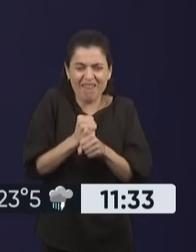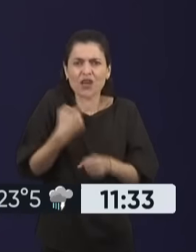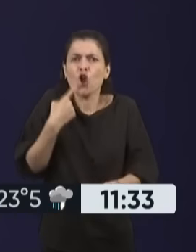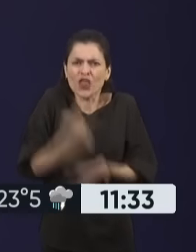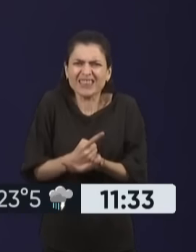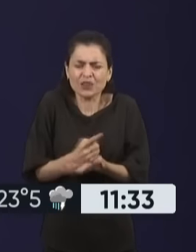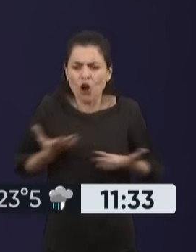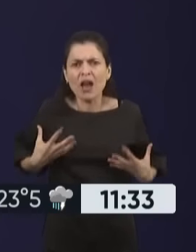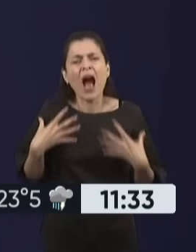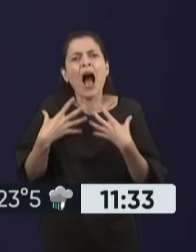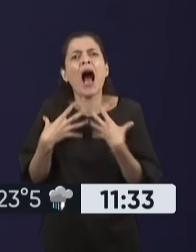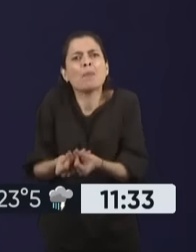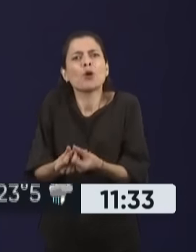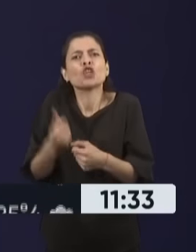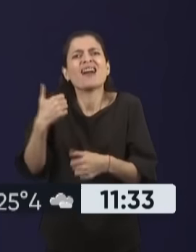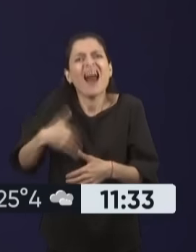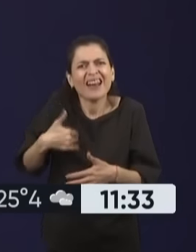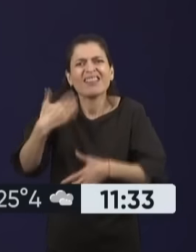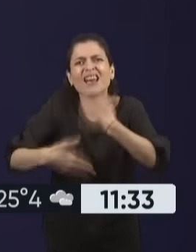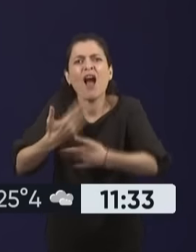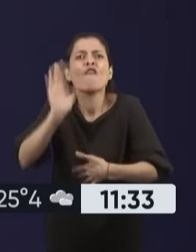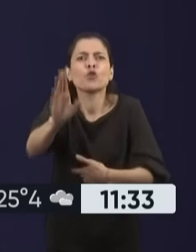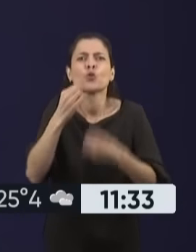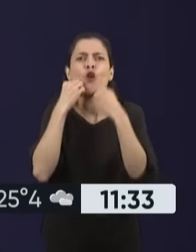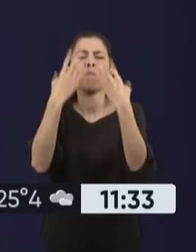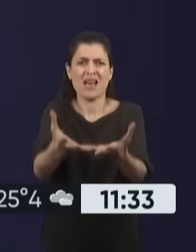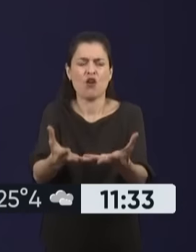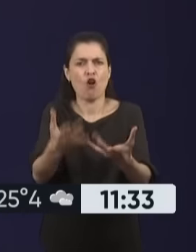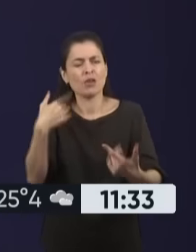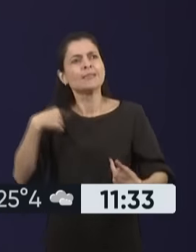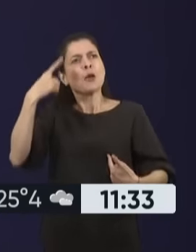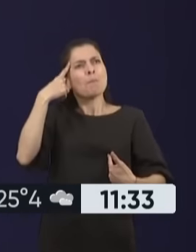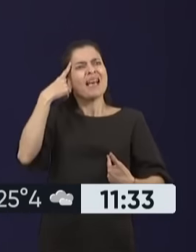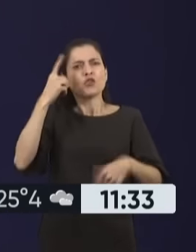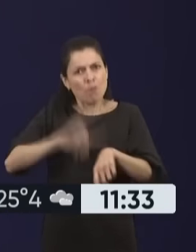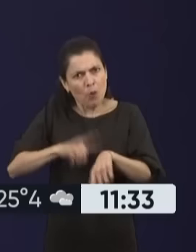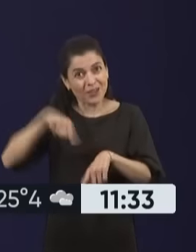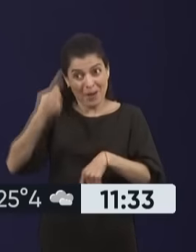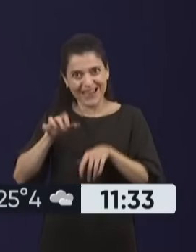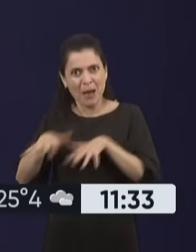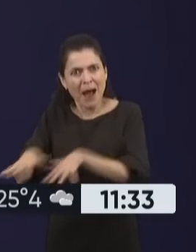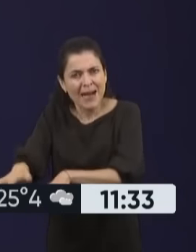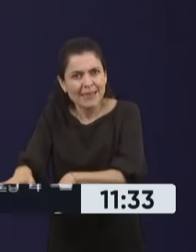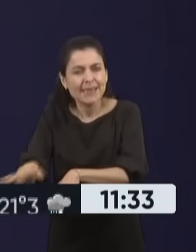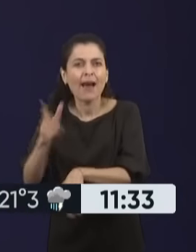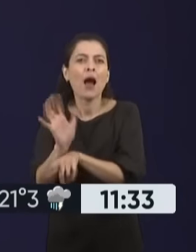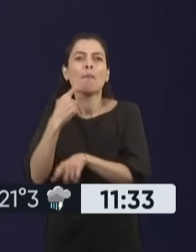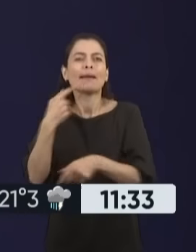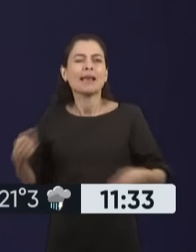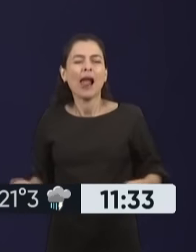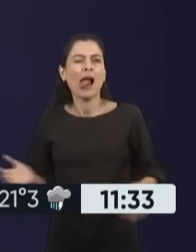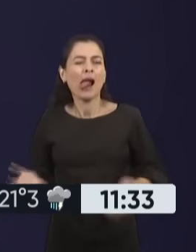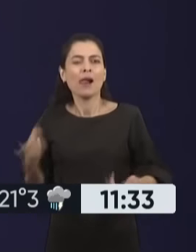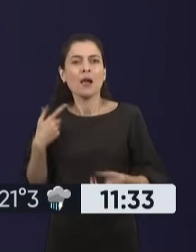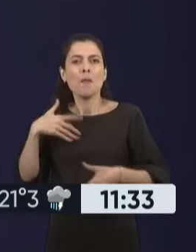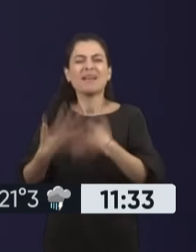futuro eh lo cual transforma la marcha en una marcha incentivada por la política no que